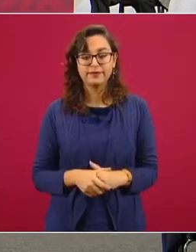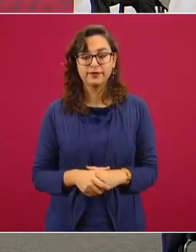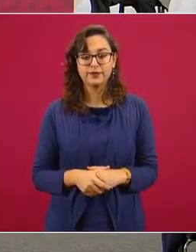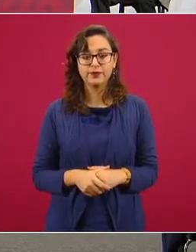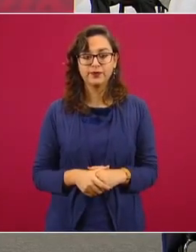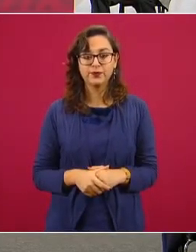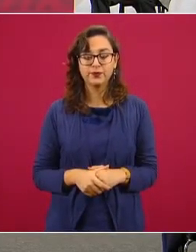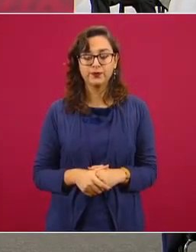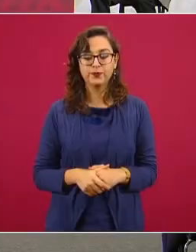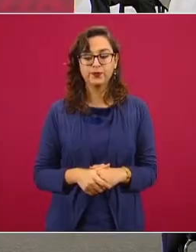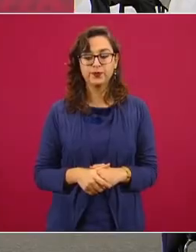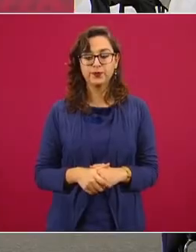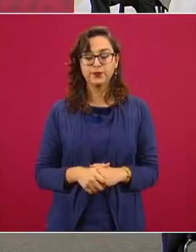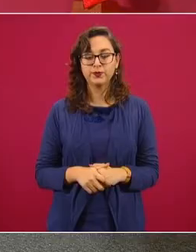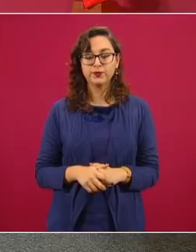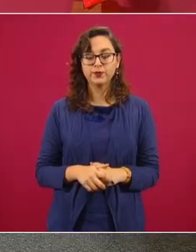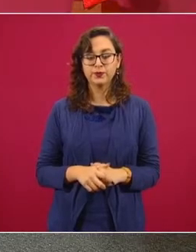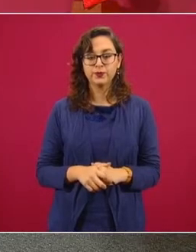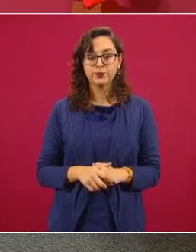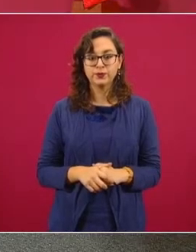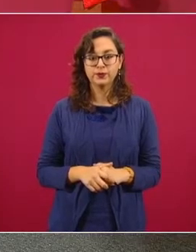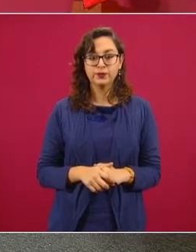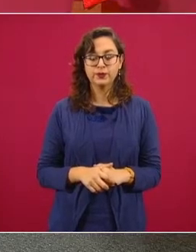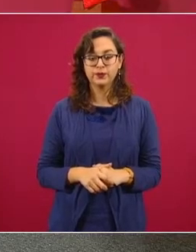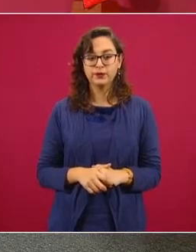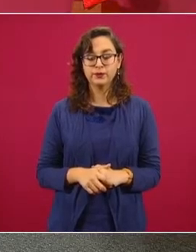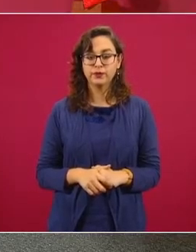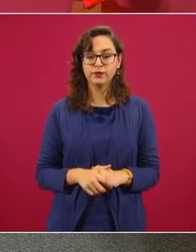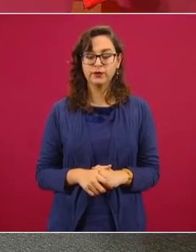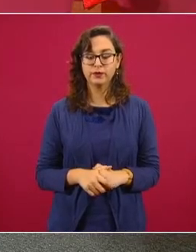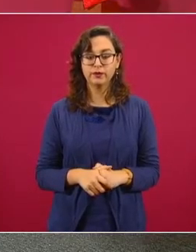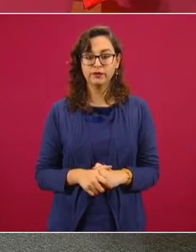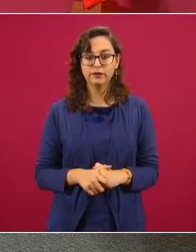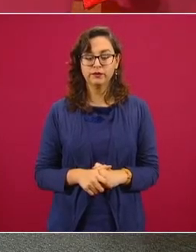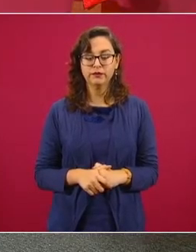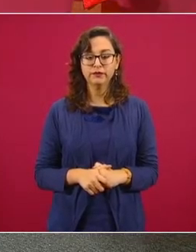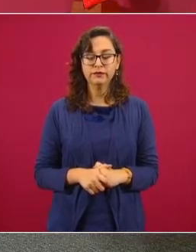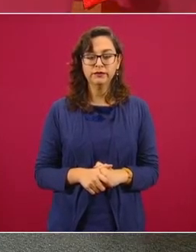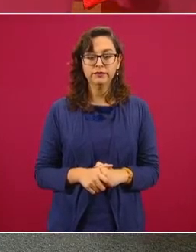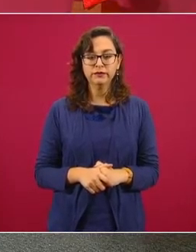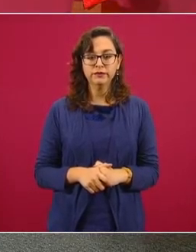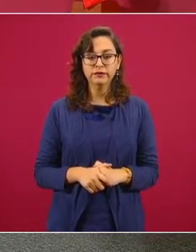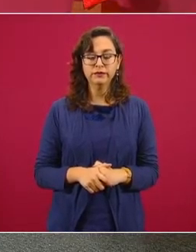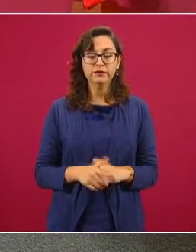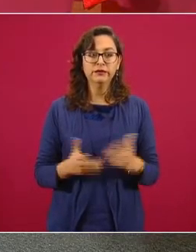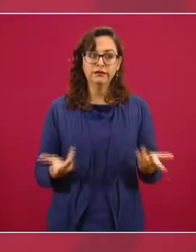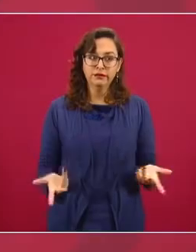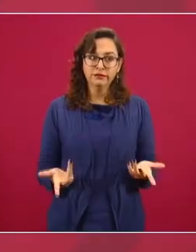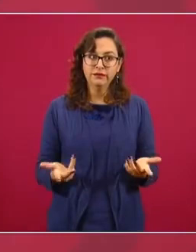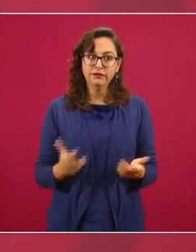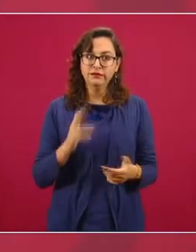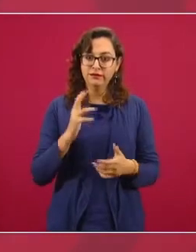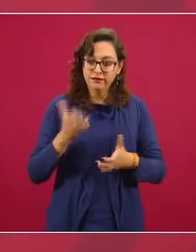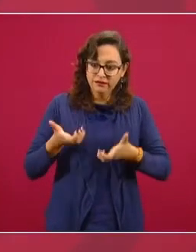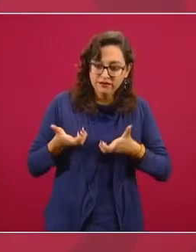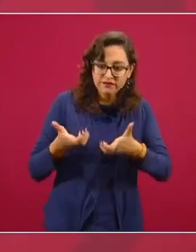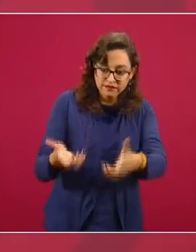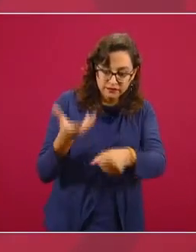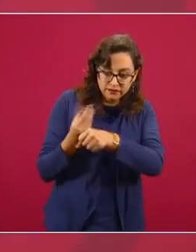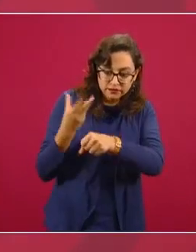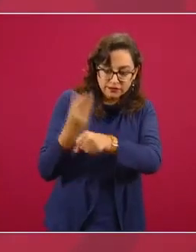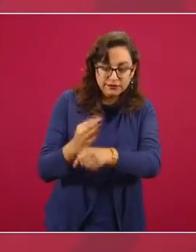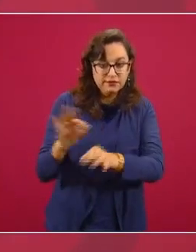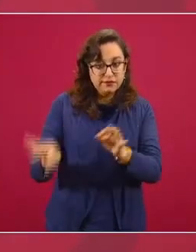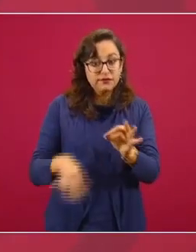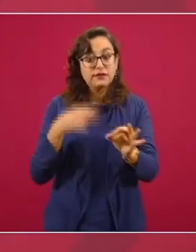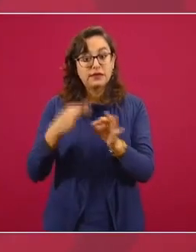Desde luego, si se puede bien, como debe ser, drenaje